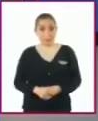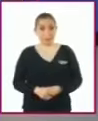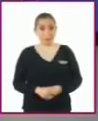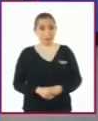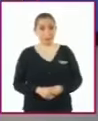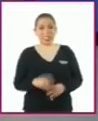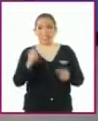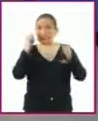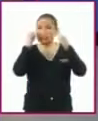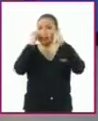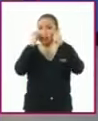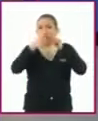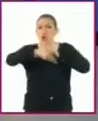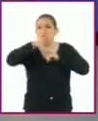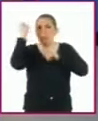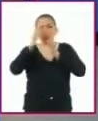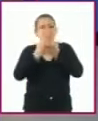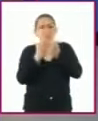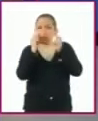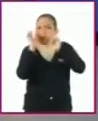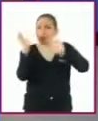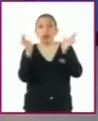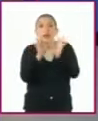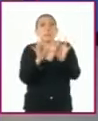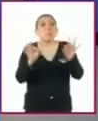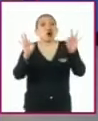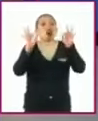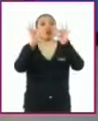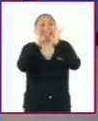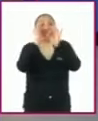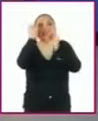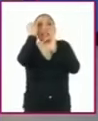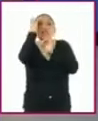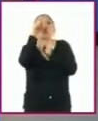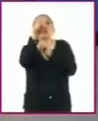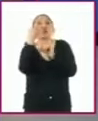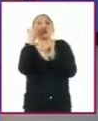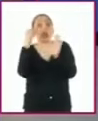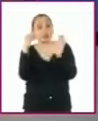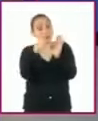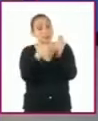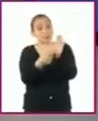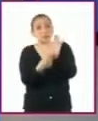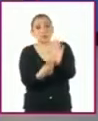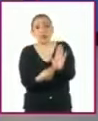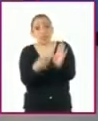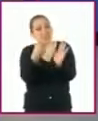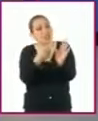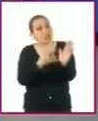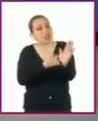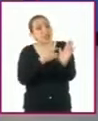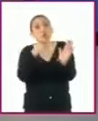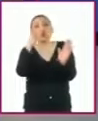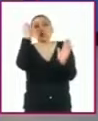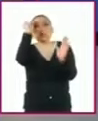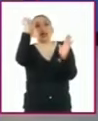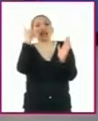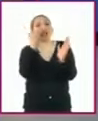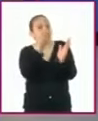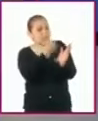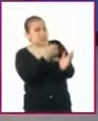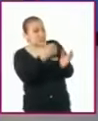No importa si no saben dibujar. Lo importante es la idea que quieren transmitir. La interpretación que su imaginación